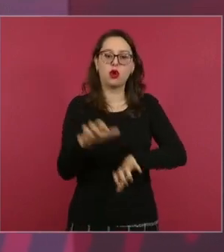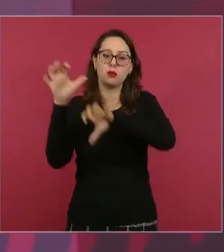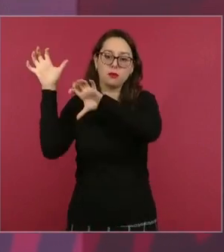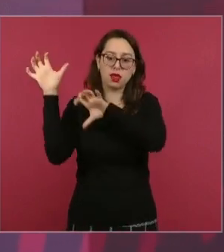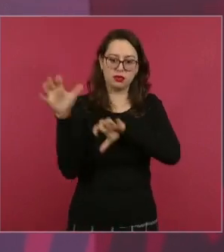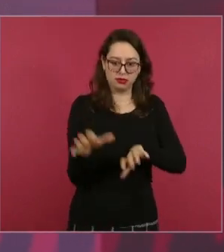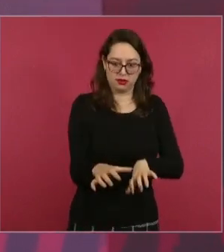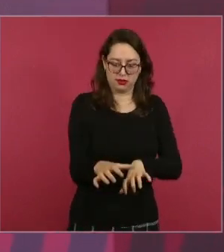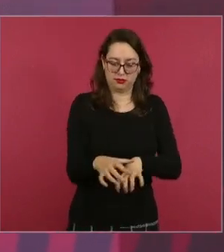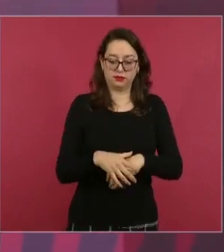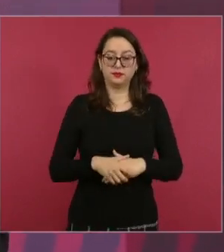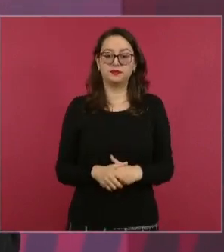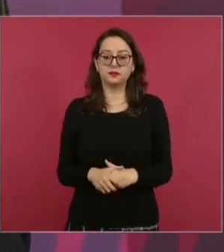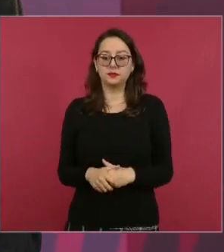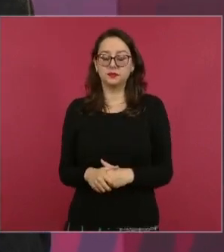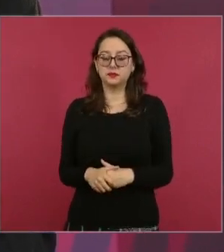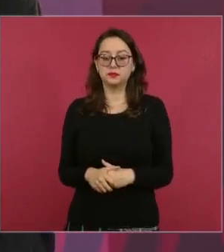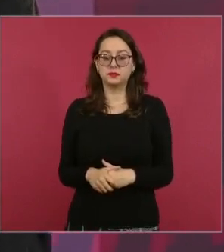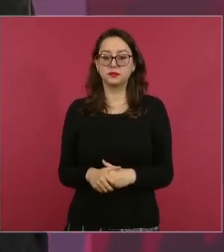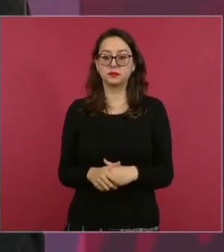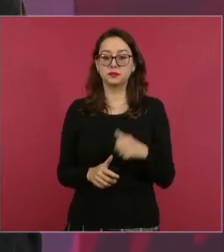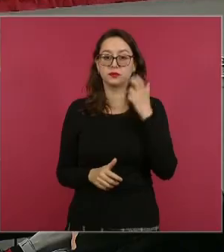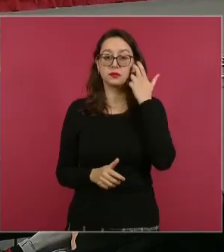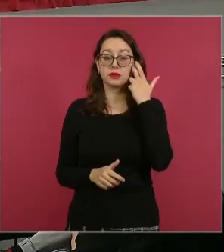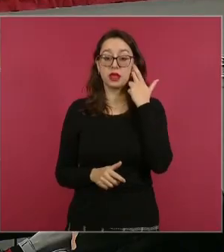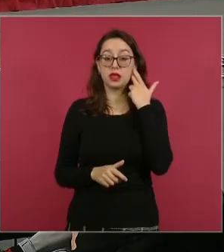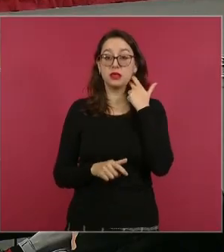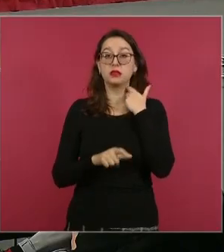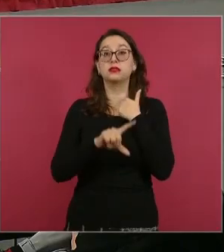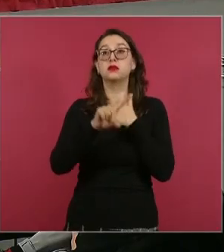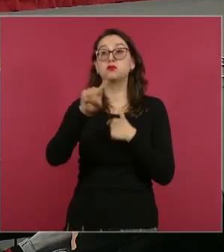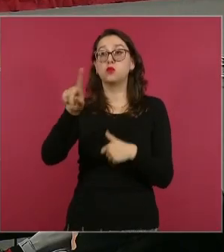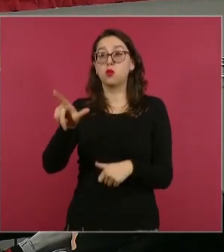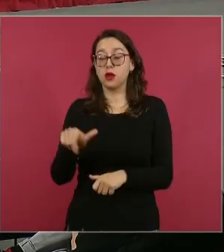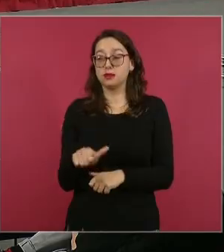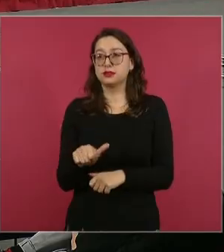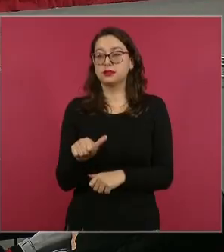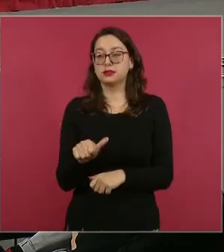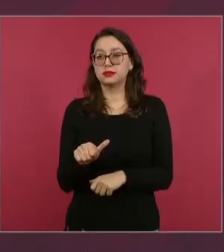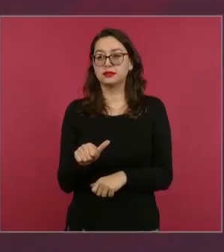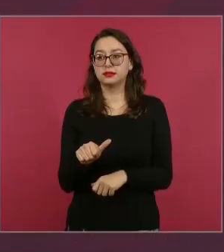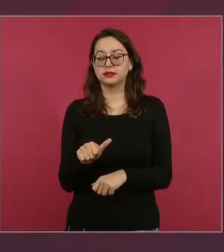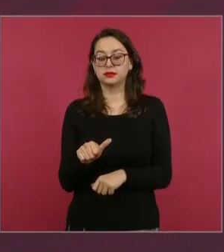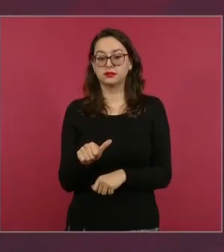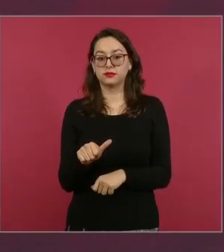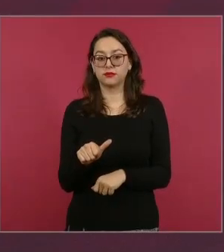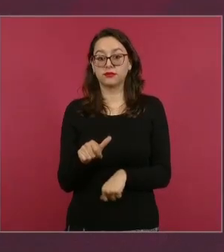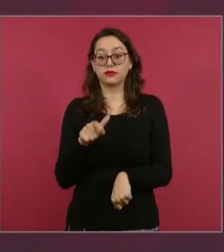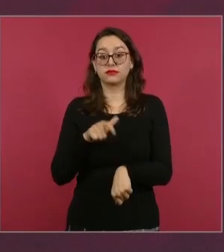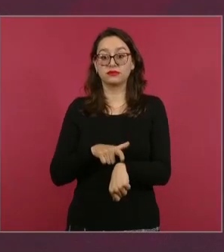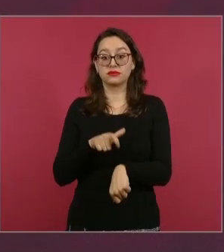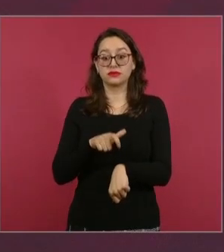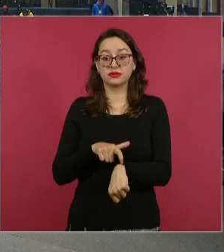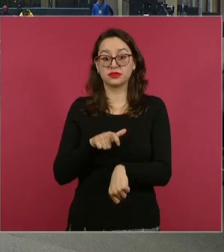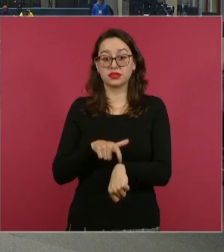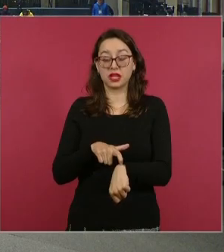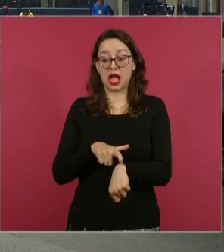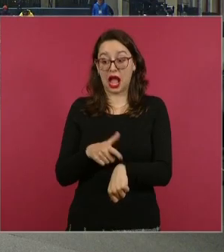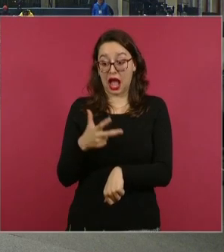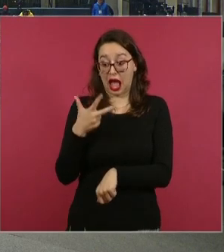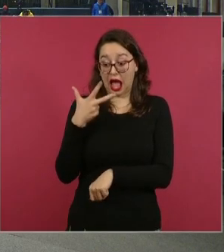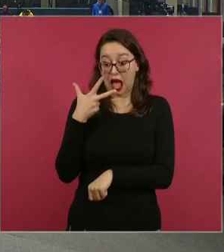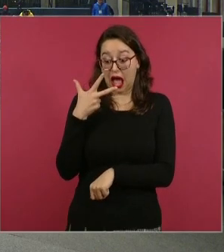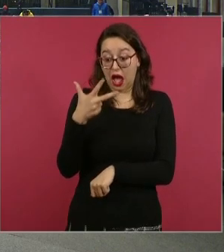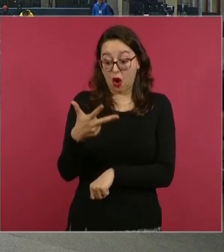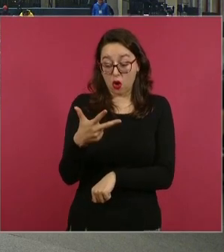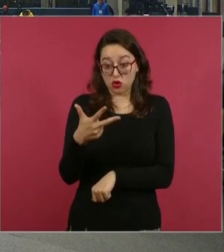pendiente mi reporte fue de las 8:25 donde dijo que tocaría categoría 5 No que ya